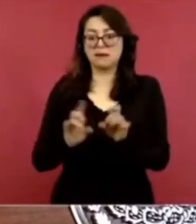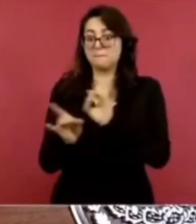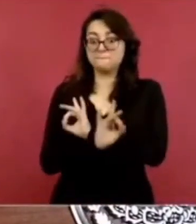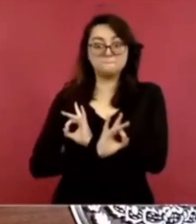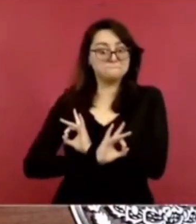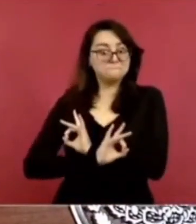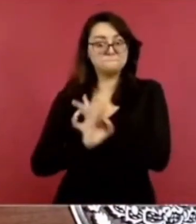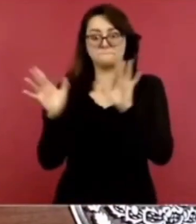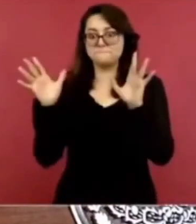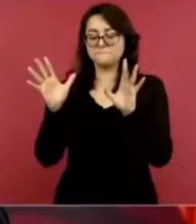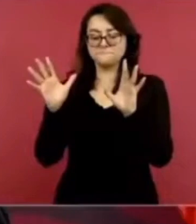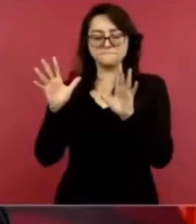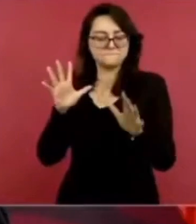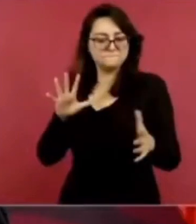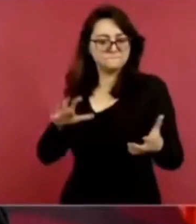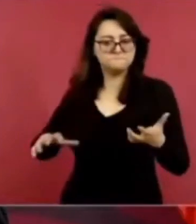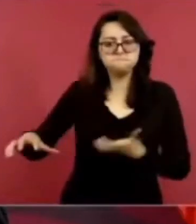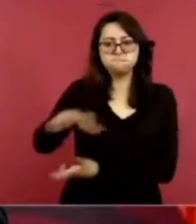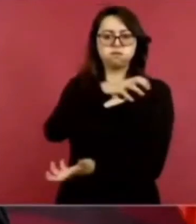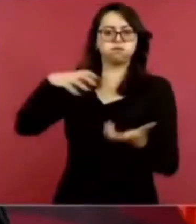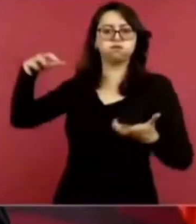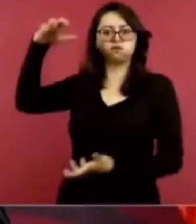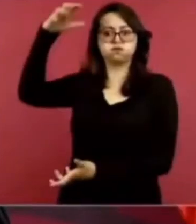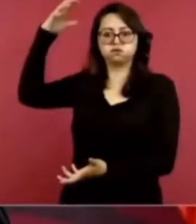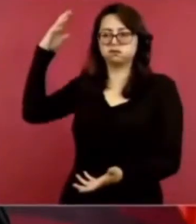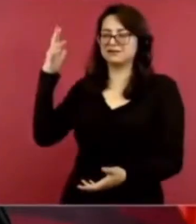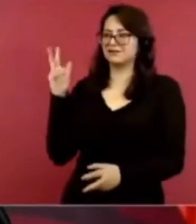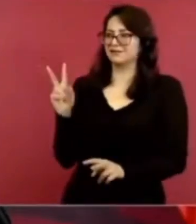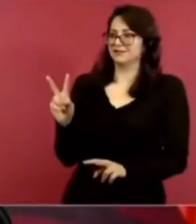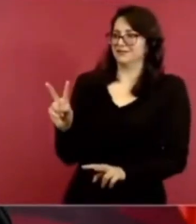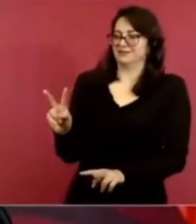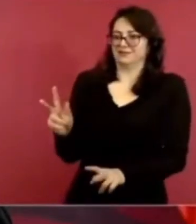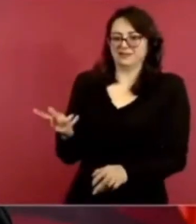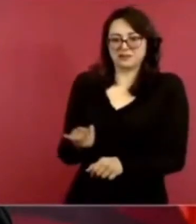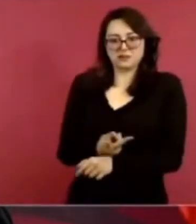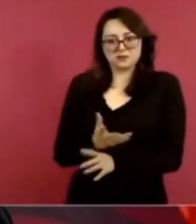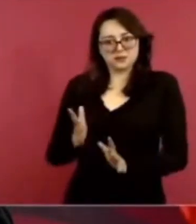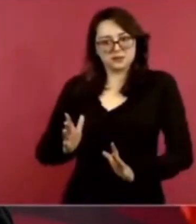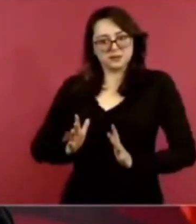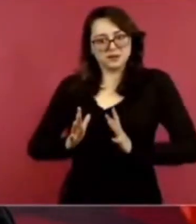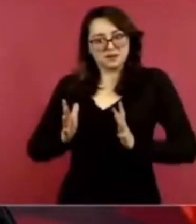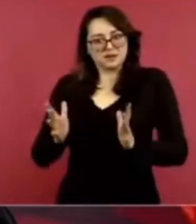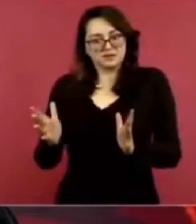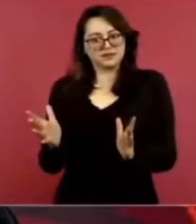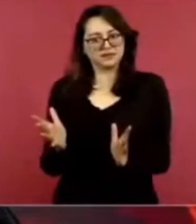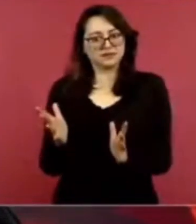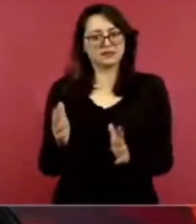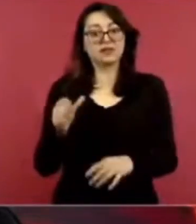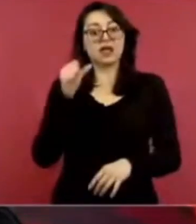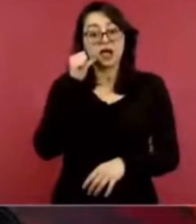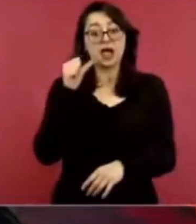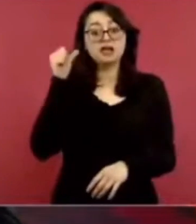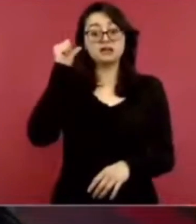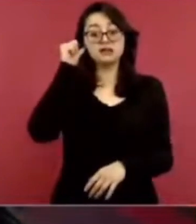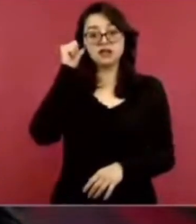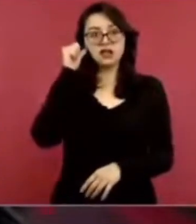a las 8 o 9 de la noche, de que iba